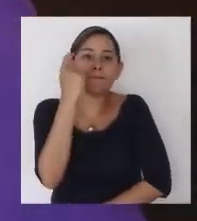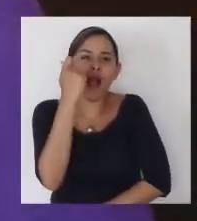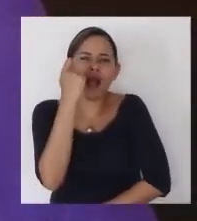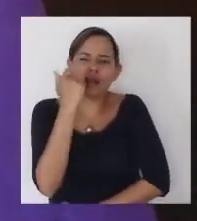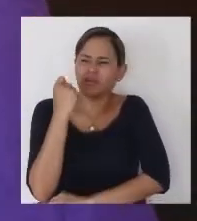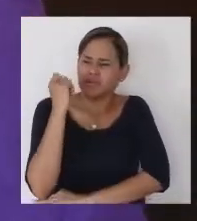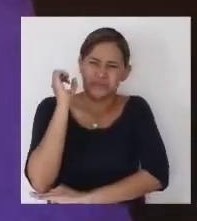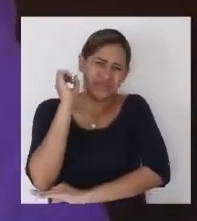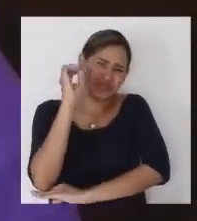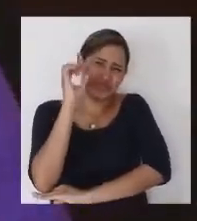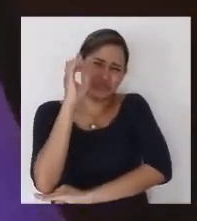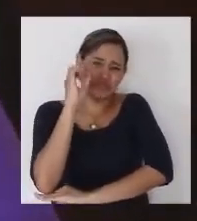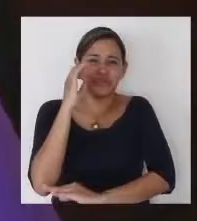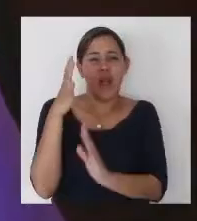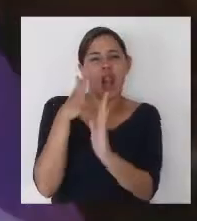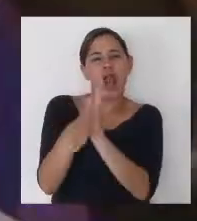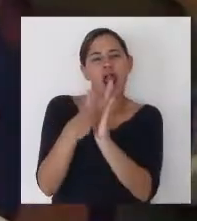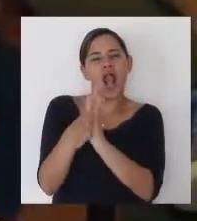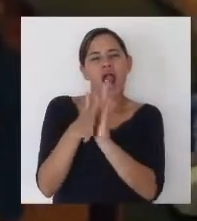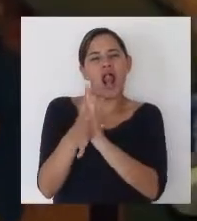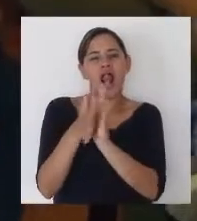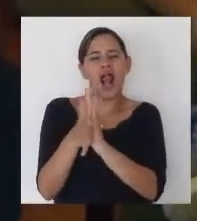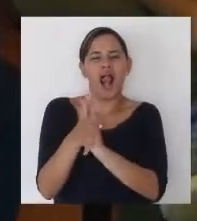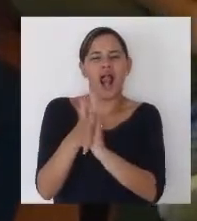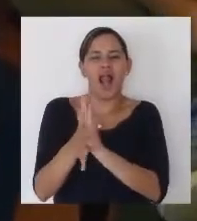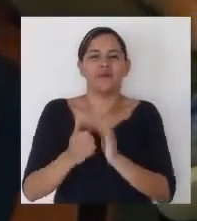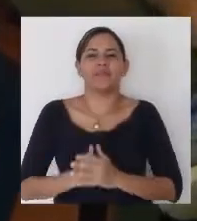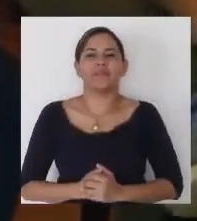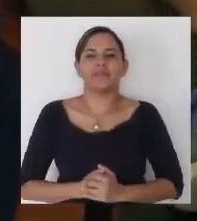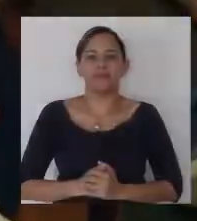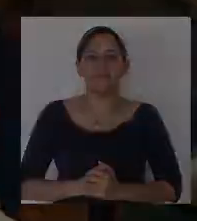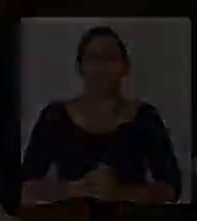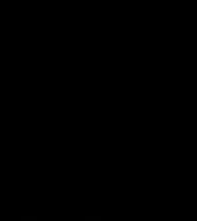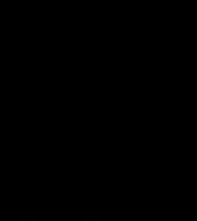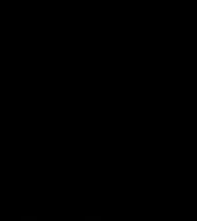sector para debatir analizar y difundir los cambios que el país rural necesita